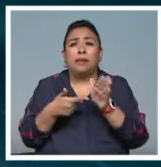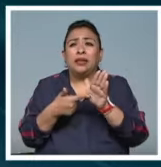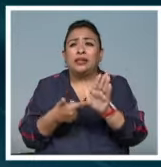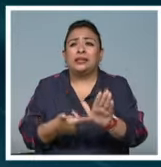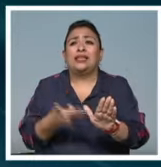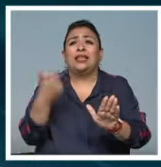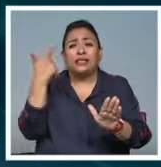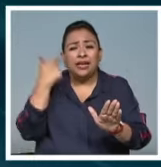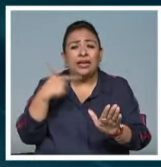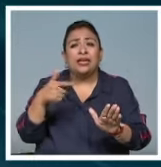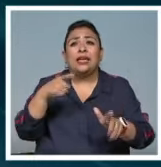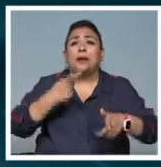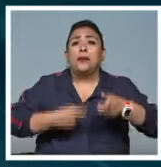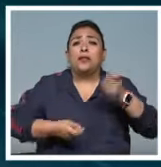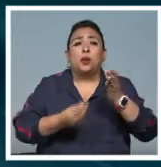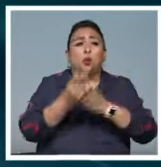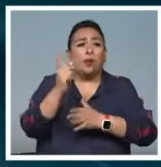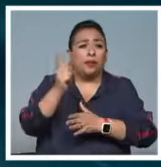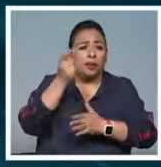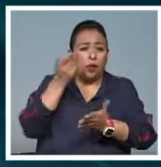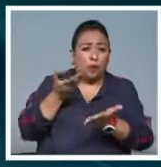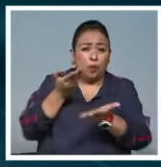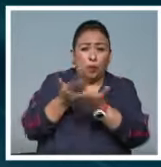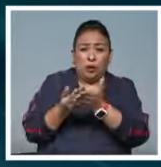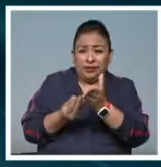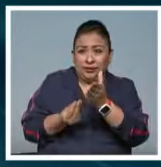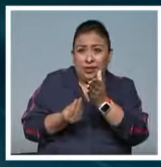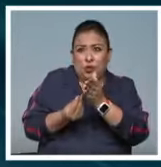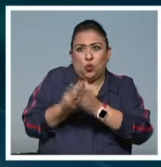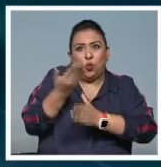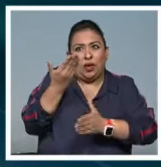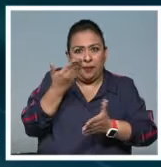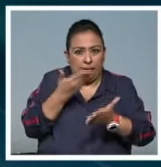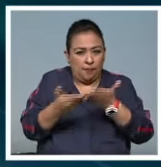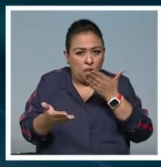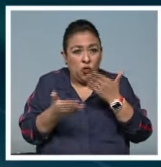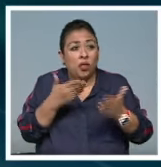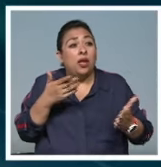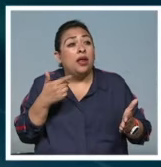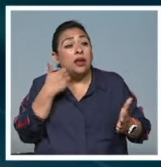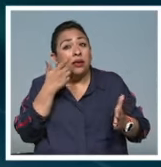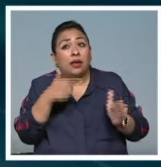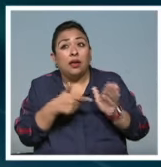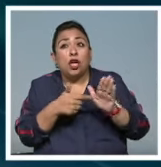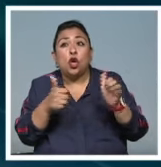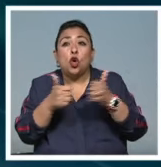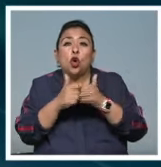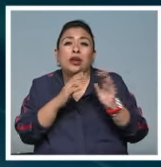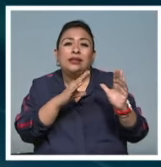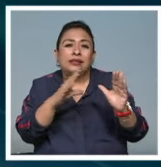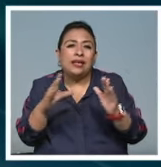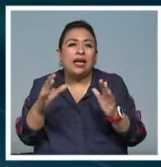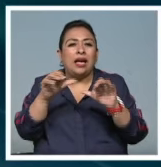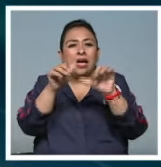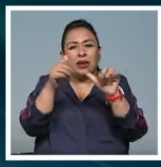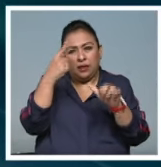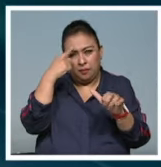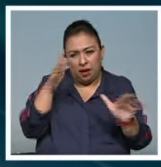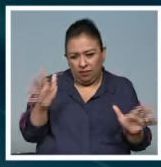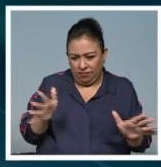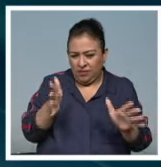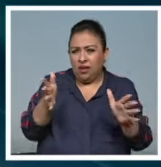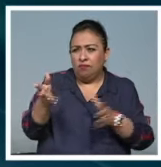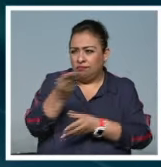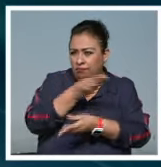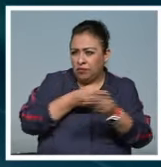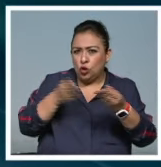y Nuevas Tecnologías, con una propuesta innovadora y de vanguardia, donde se promueve el acercamiento con educadores y artistas para promover un